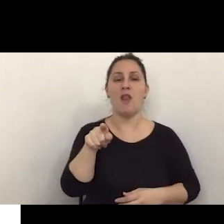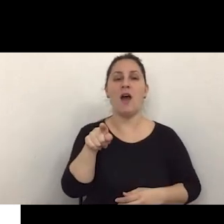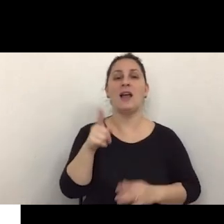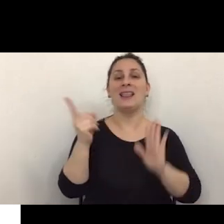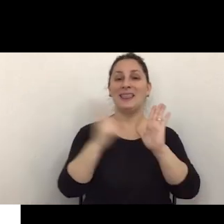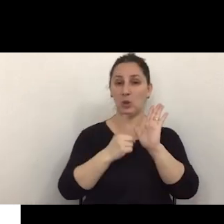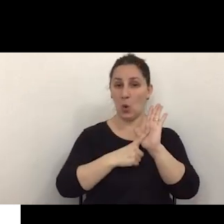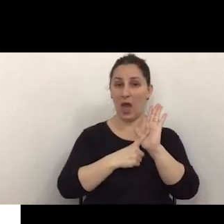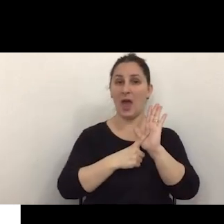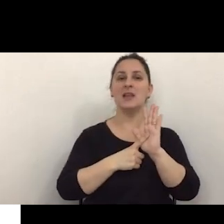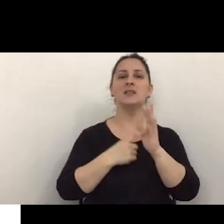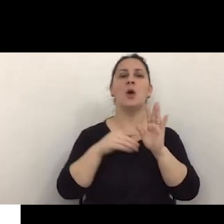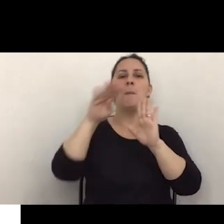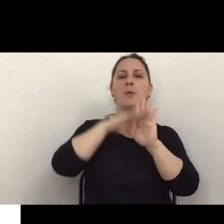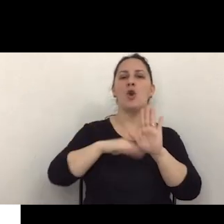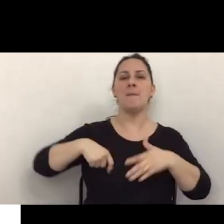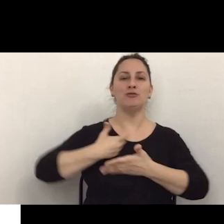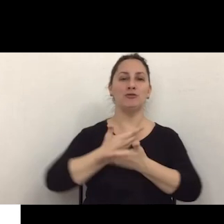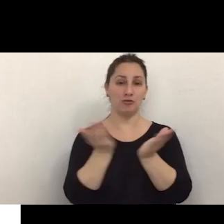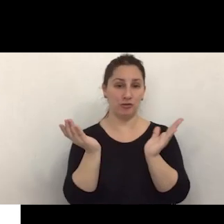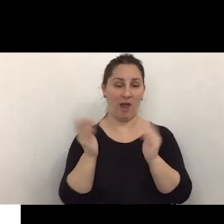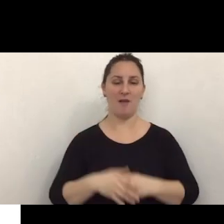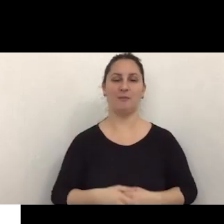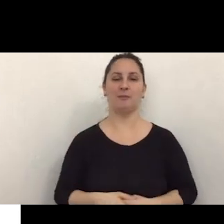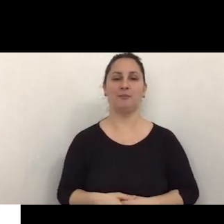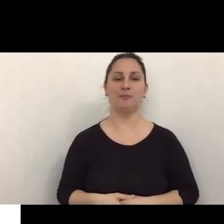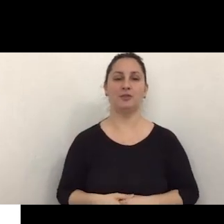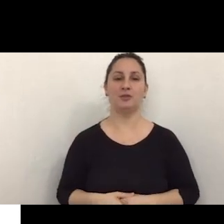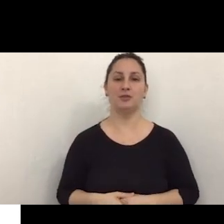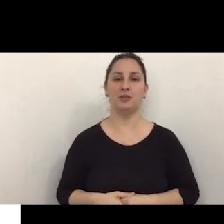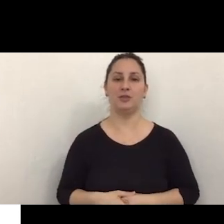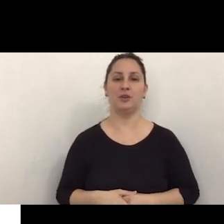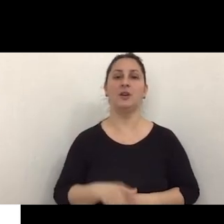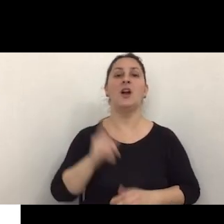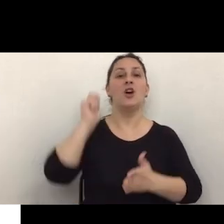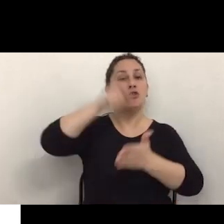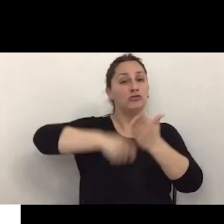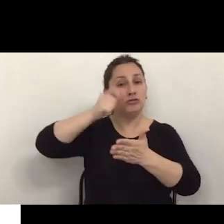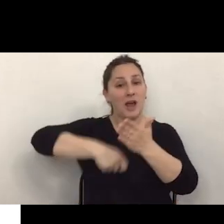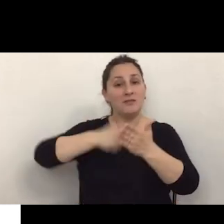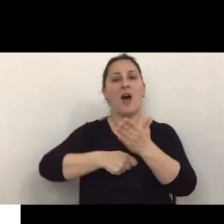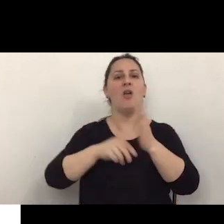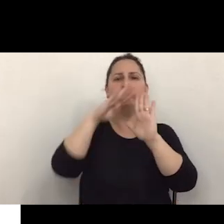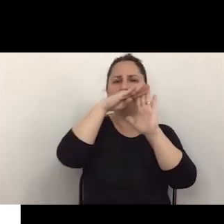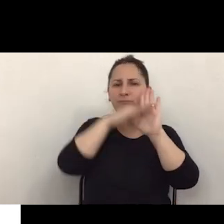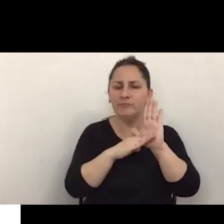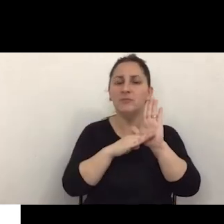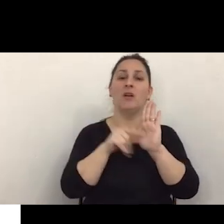titulares de programas sociales que sean contratados en el marco del régimen. Estamos hablando